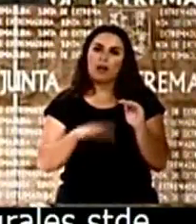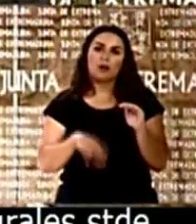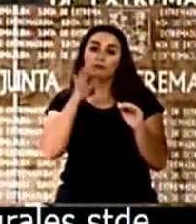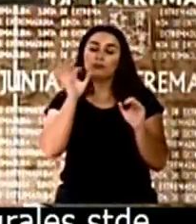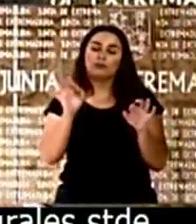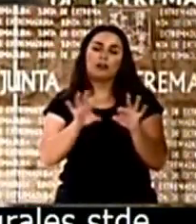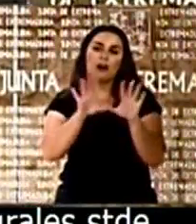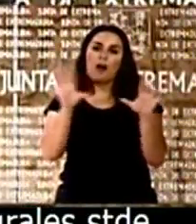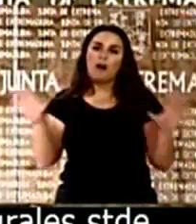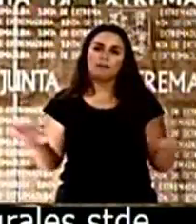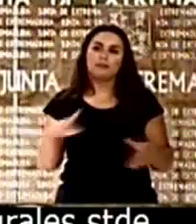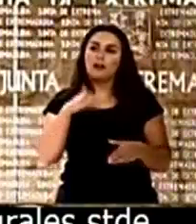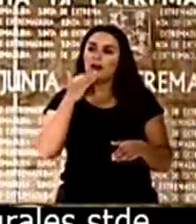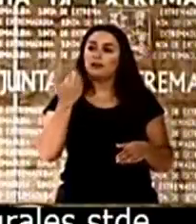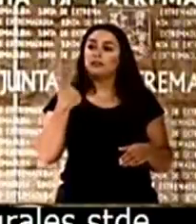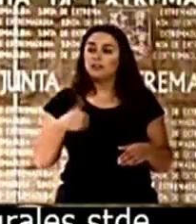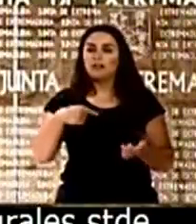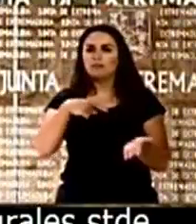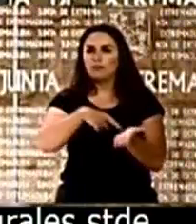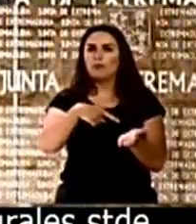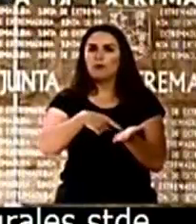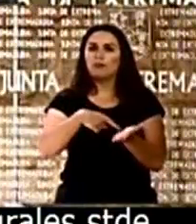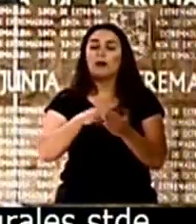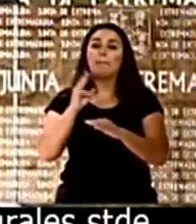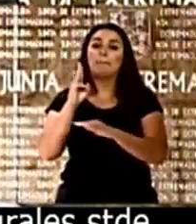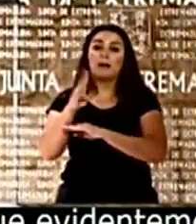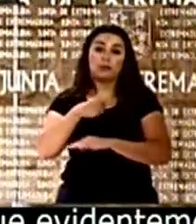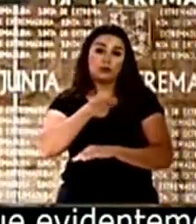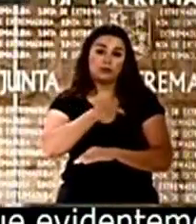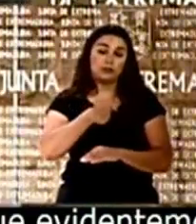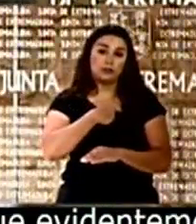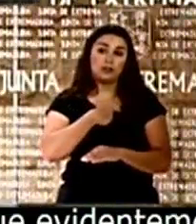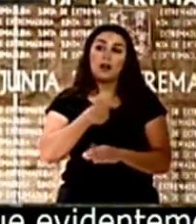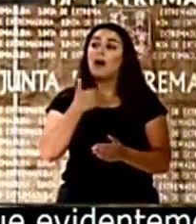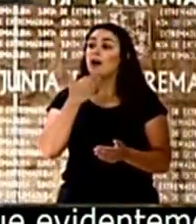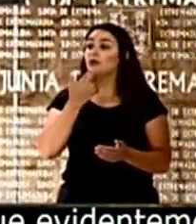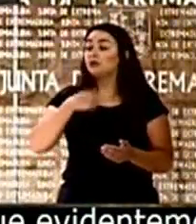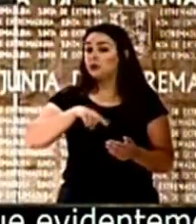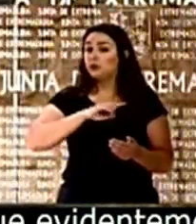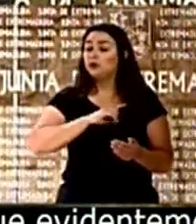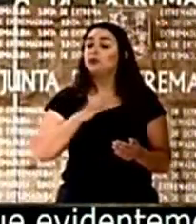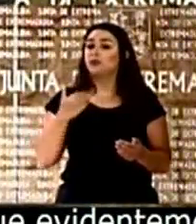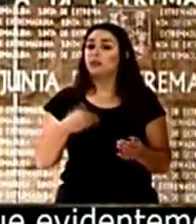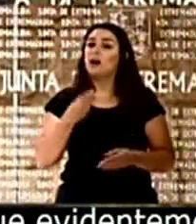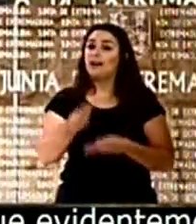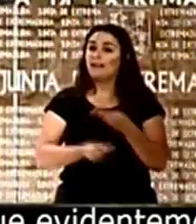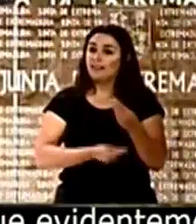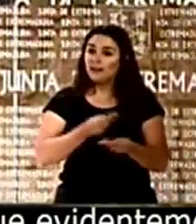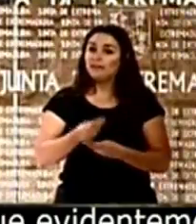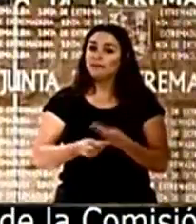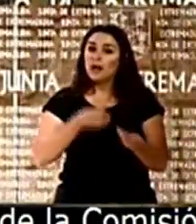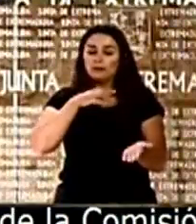evidentemente es algo que ya lo ha reivindicado el Parlamento de la Comisión, es algo que nosotros ponemos encima de la mesa y que lo vamos a reivindicar desde